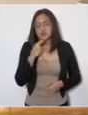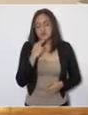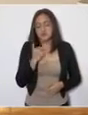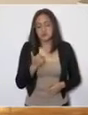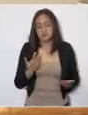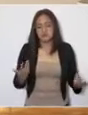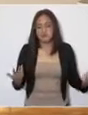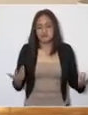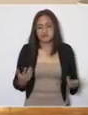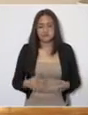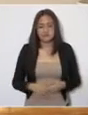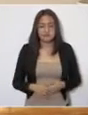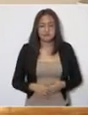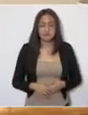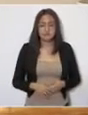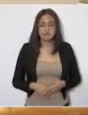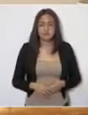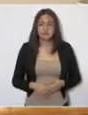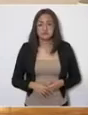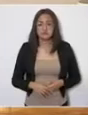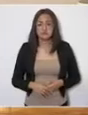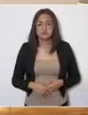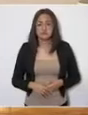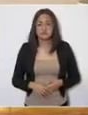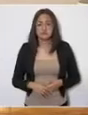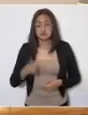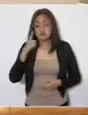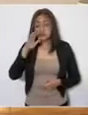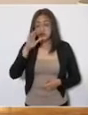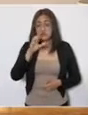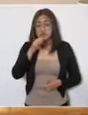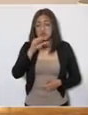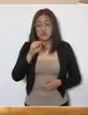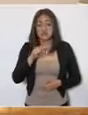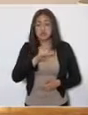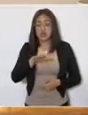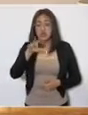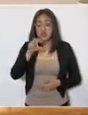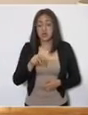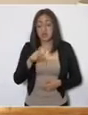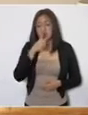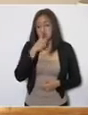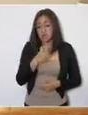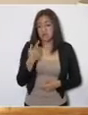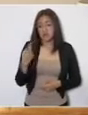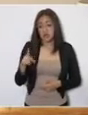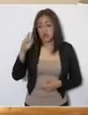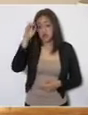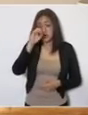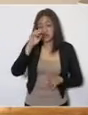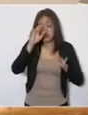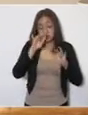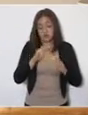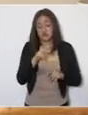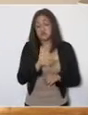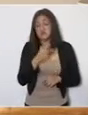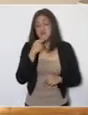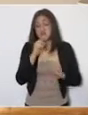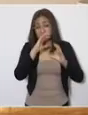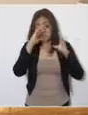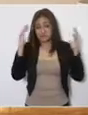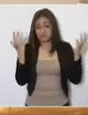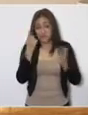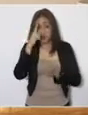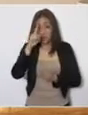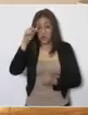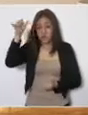o sea era inservible para seas segundo y sin una opinión por escrito que